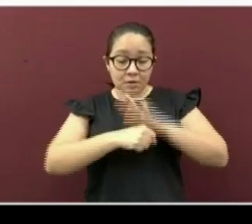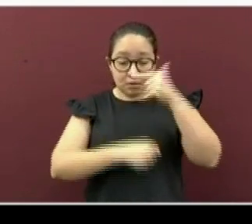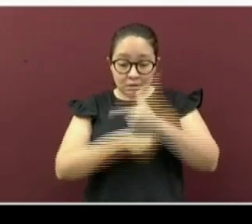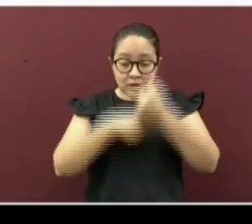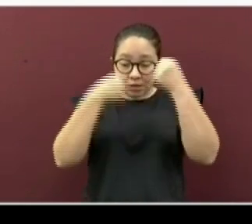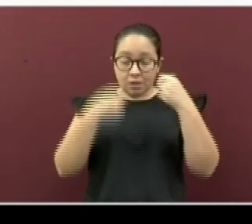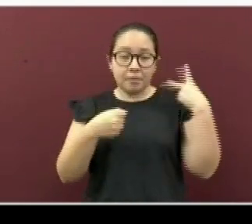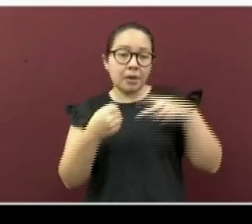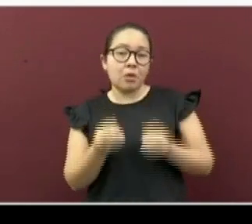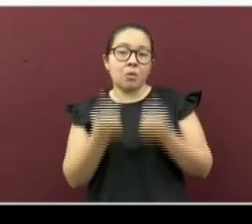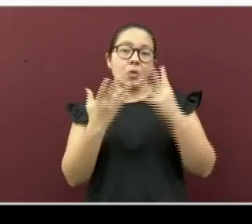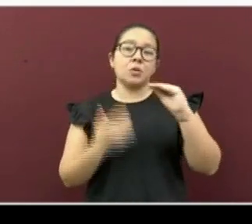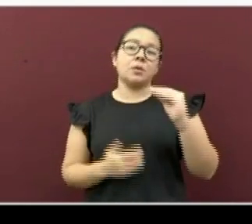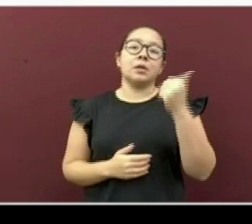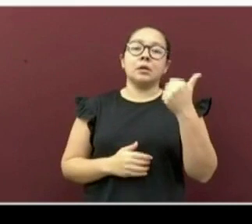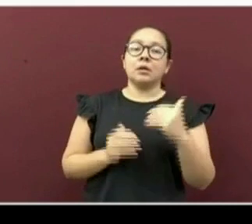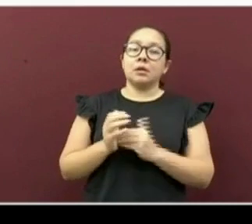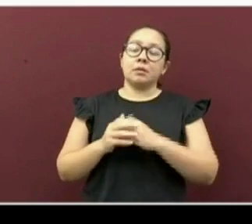hoy